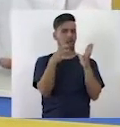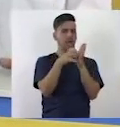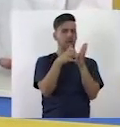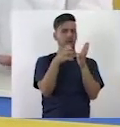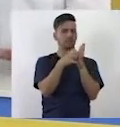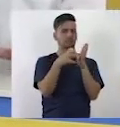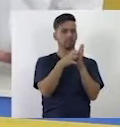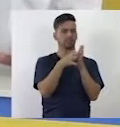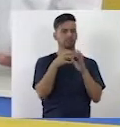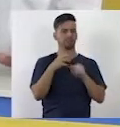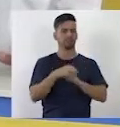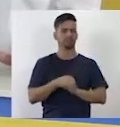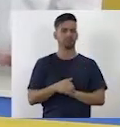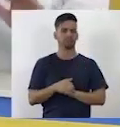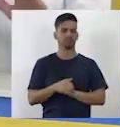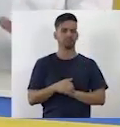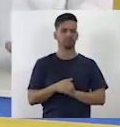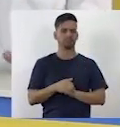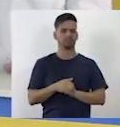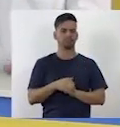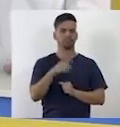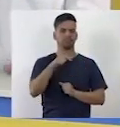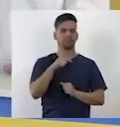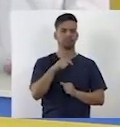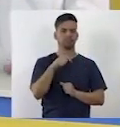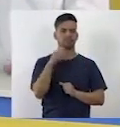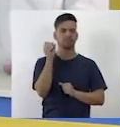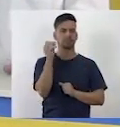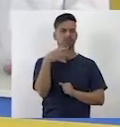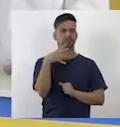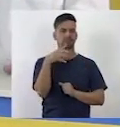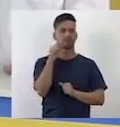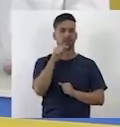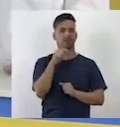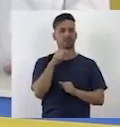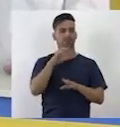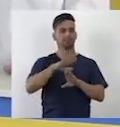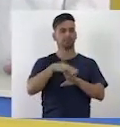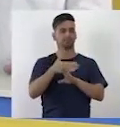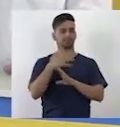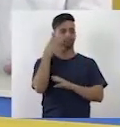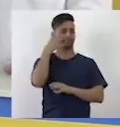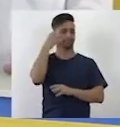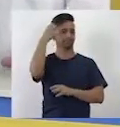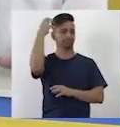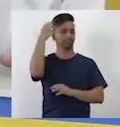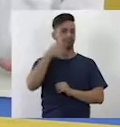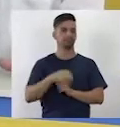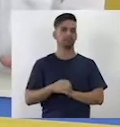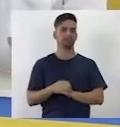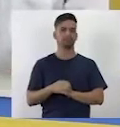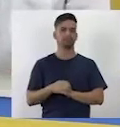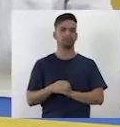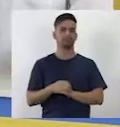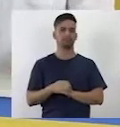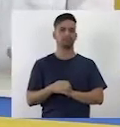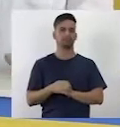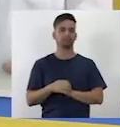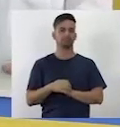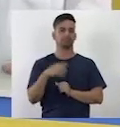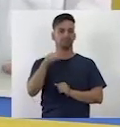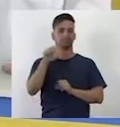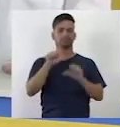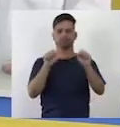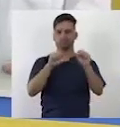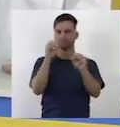pues da la sal correspondiente y se libera de idron metal poco activo con ácido oxidante